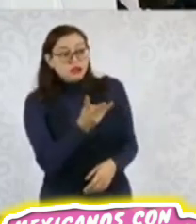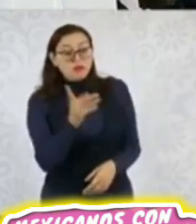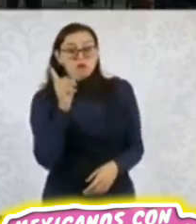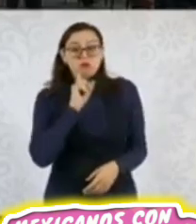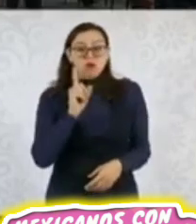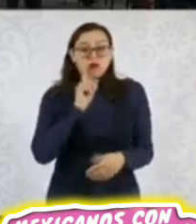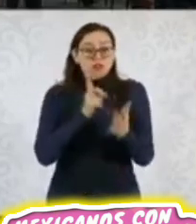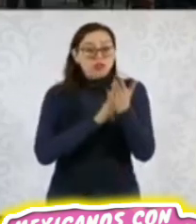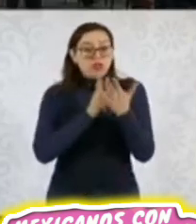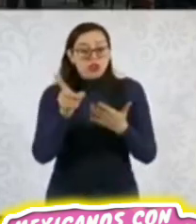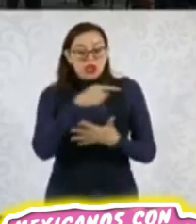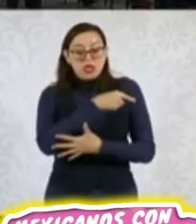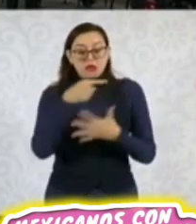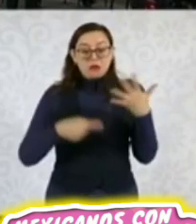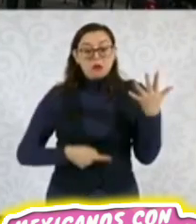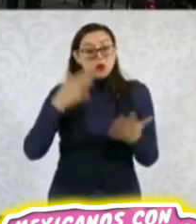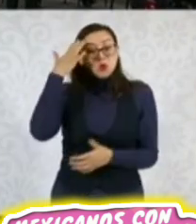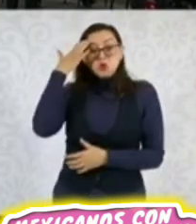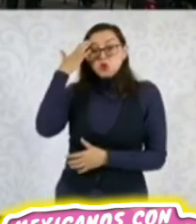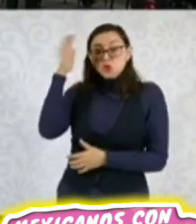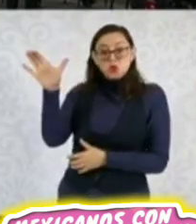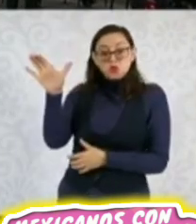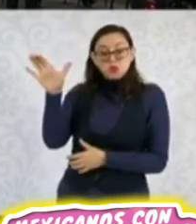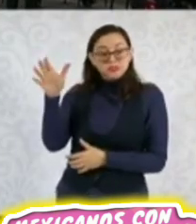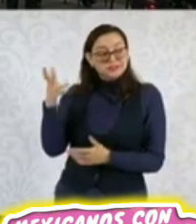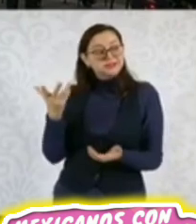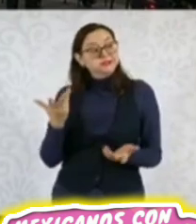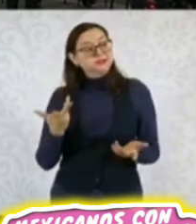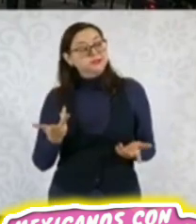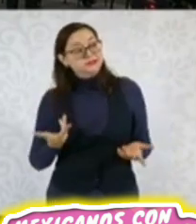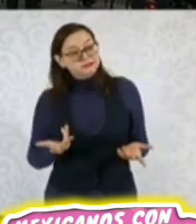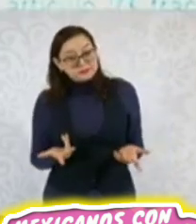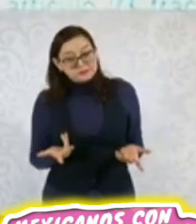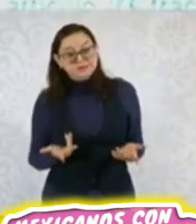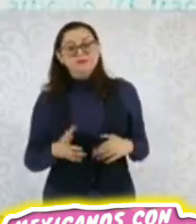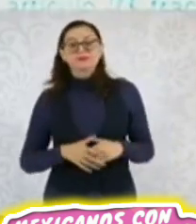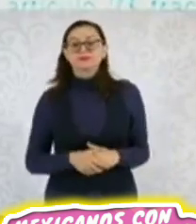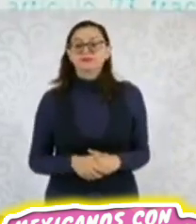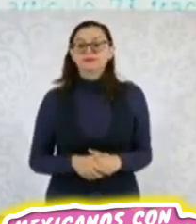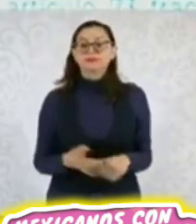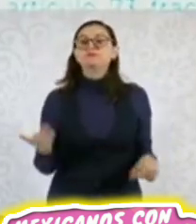mujeres. Pero lamentablemente a veces una mujer que